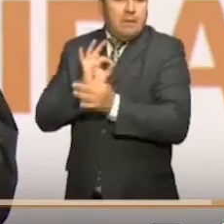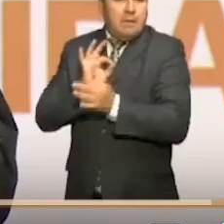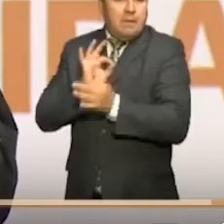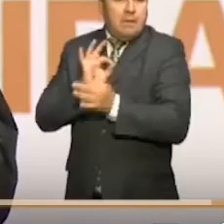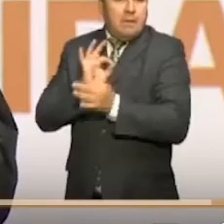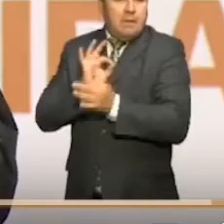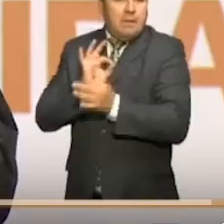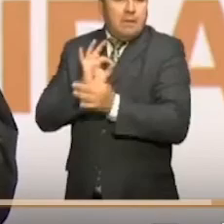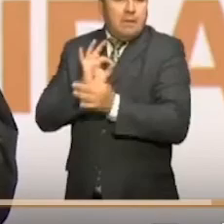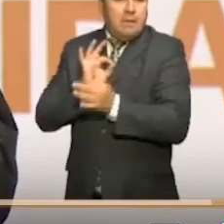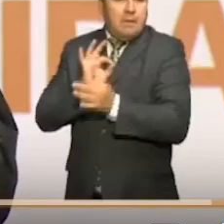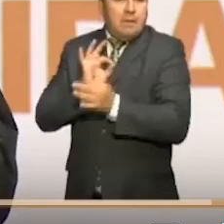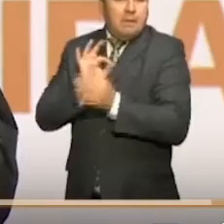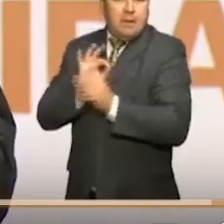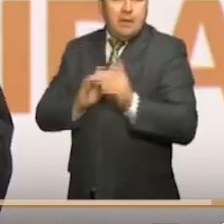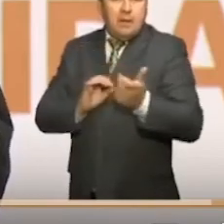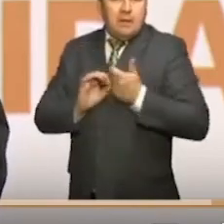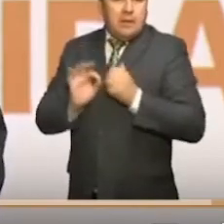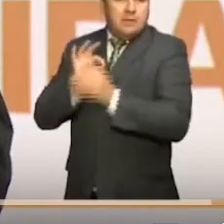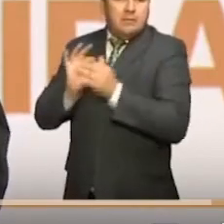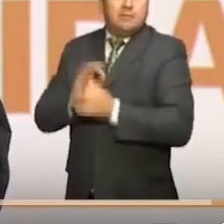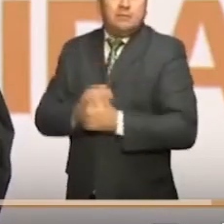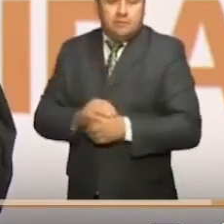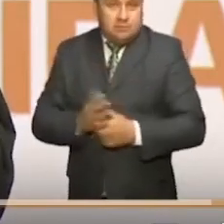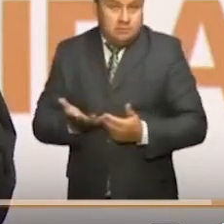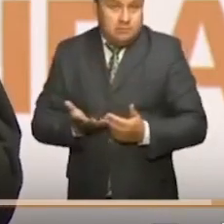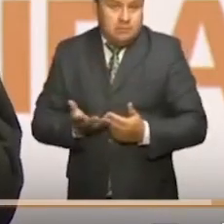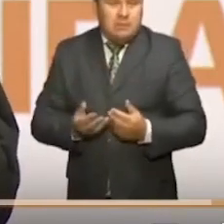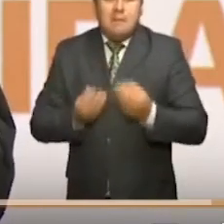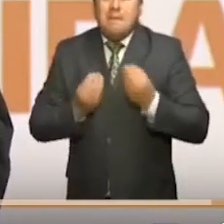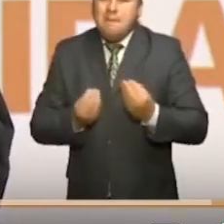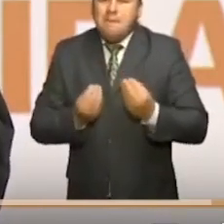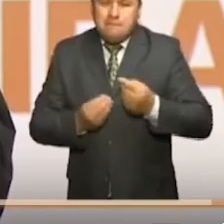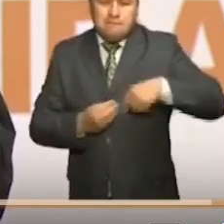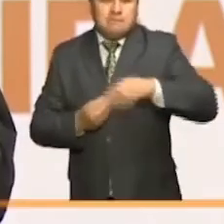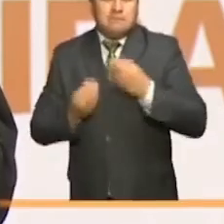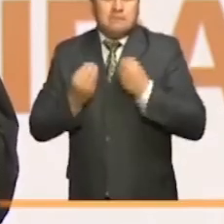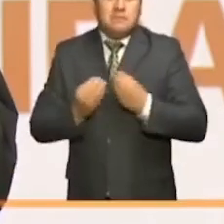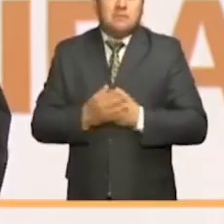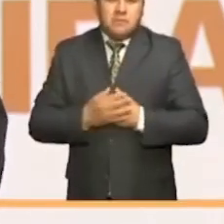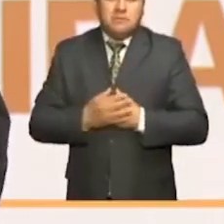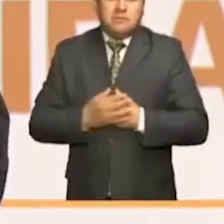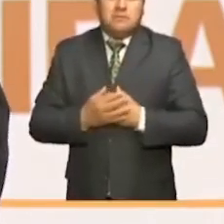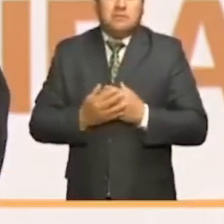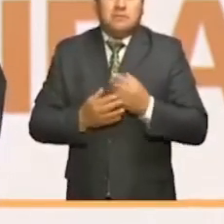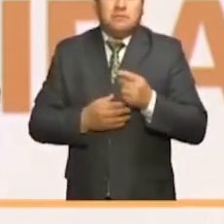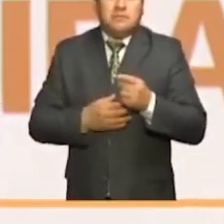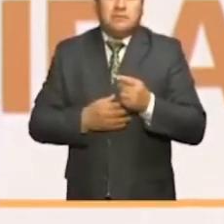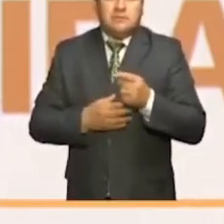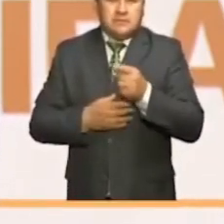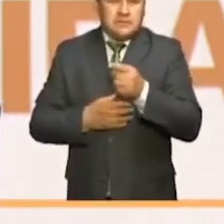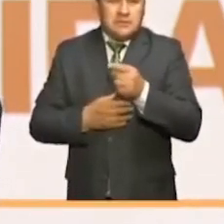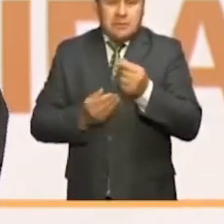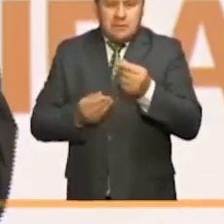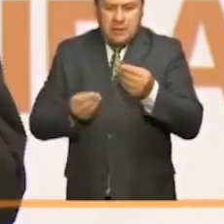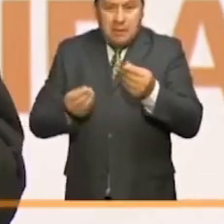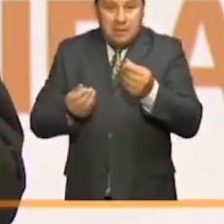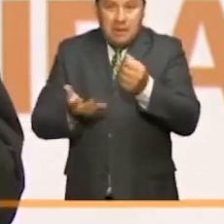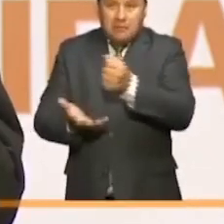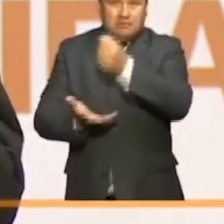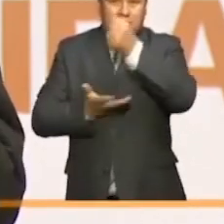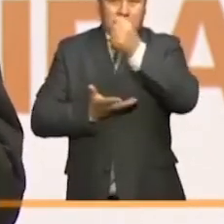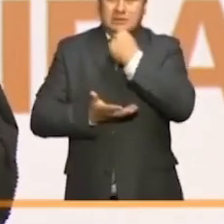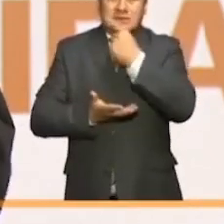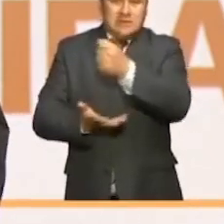ustedes están escuchando hasta el momento vamos a utilizarlos también para que vamos a utilizarlos para esos giros directos que